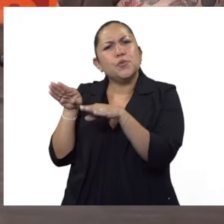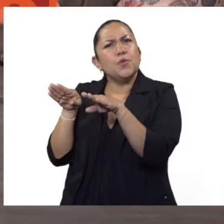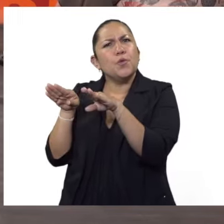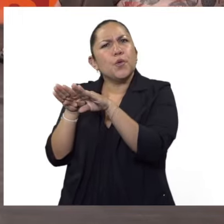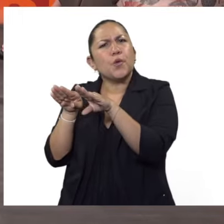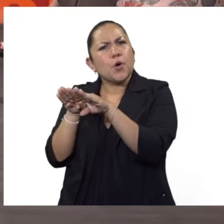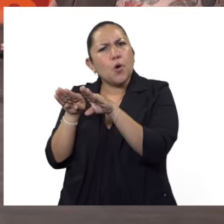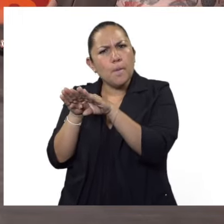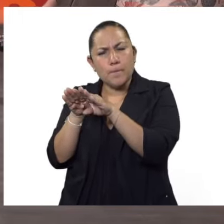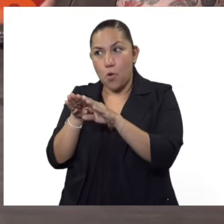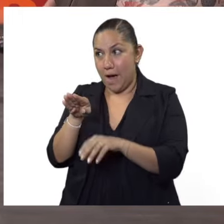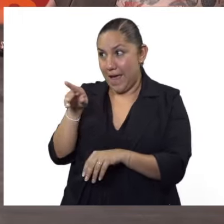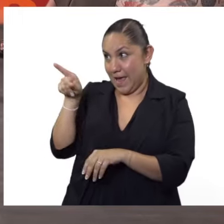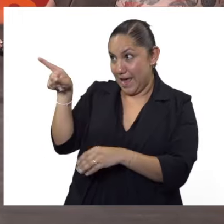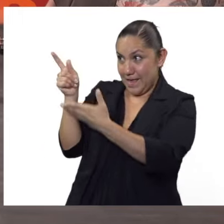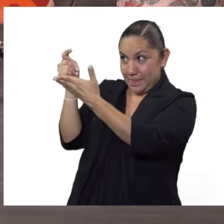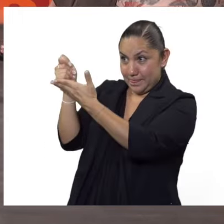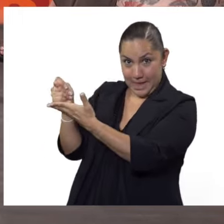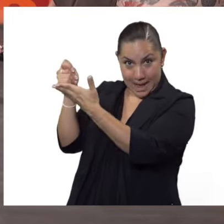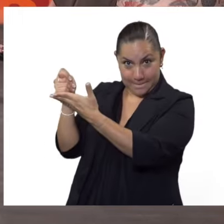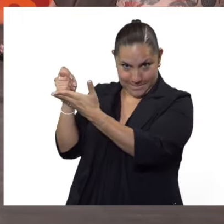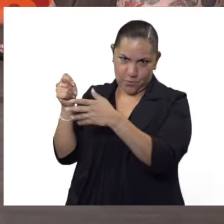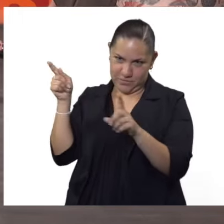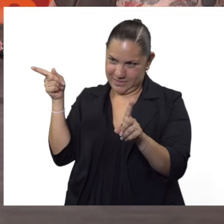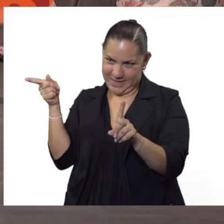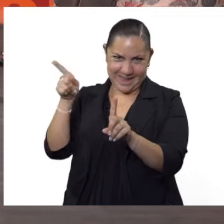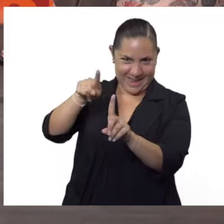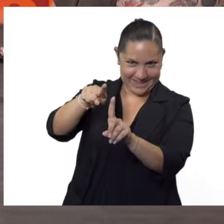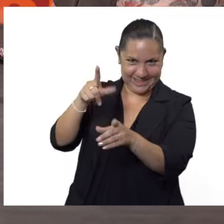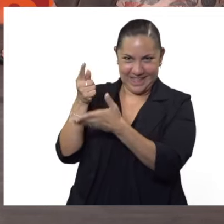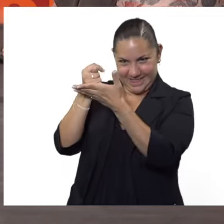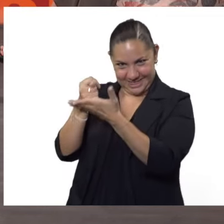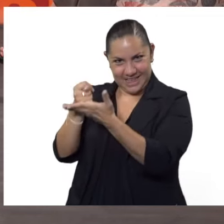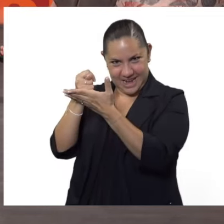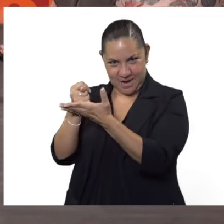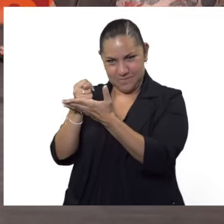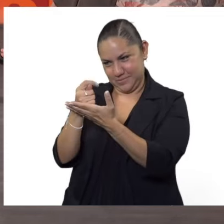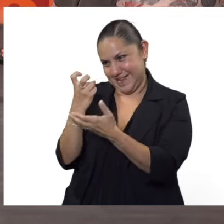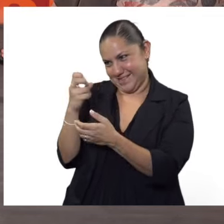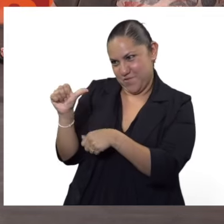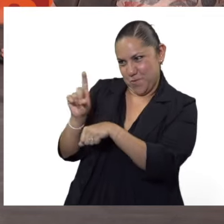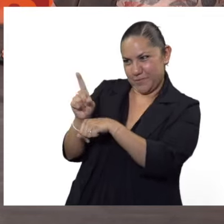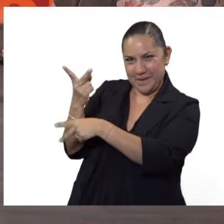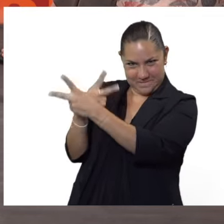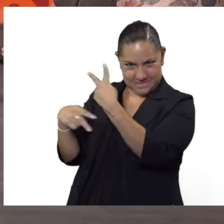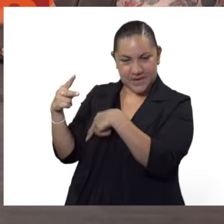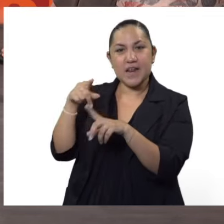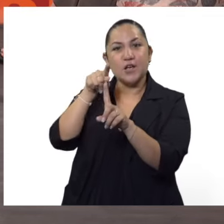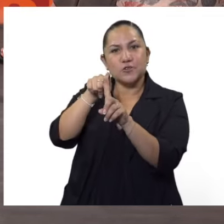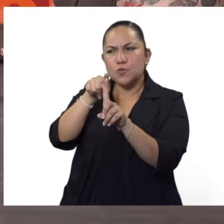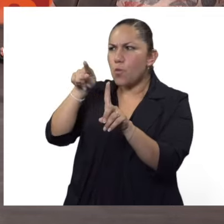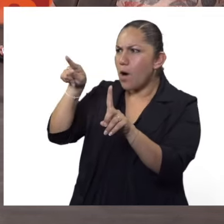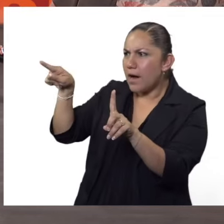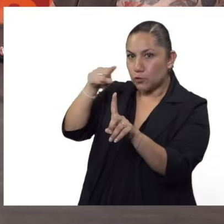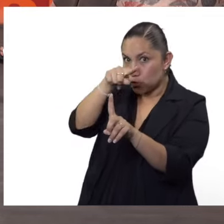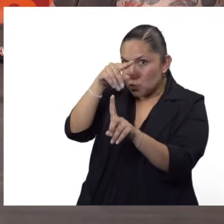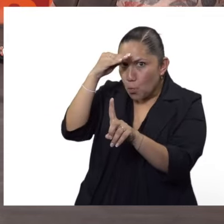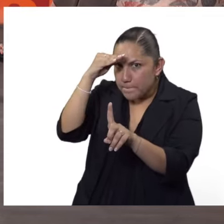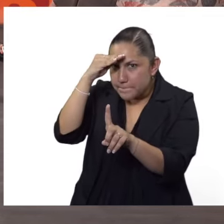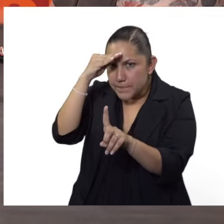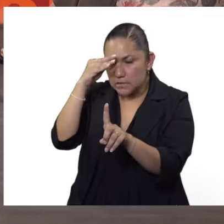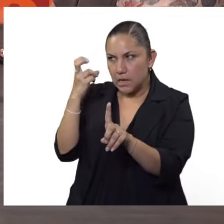relación en tu desarrollo con tu terapeuta que está aquí al lado este y y crees